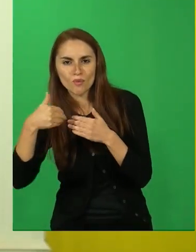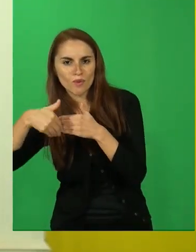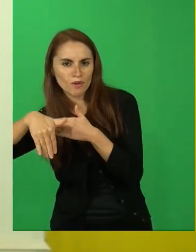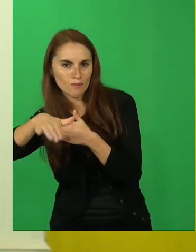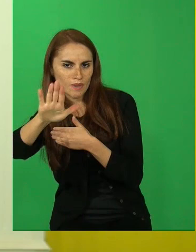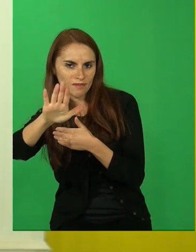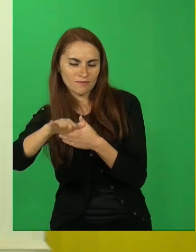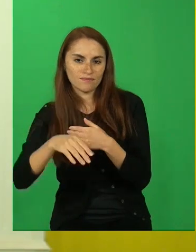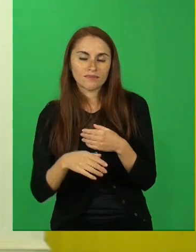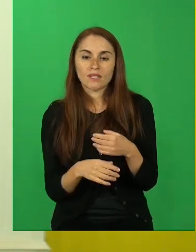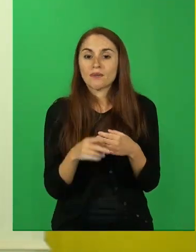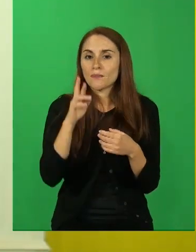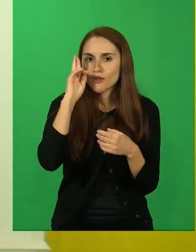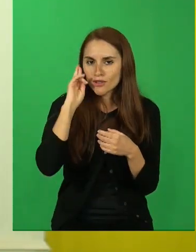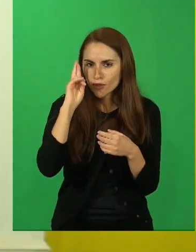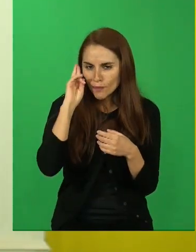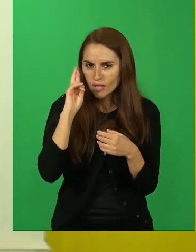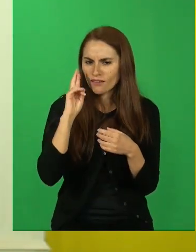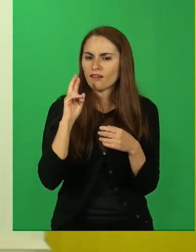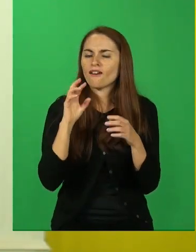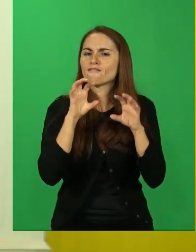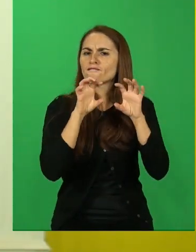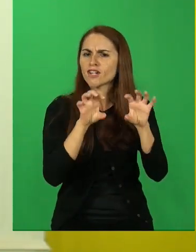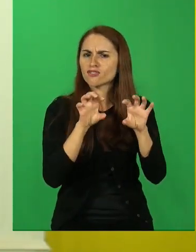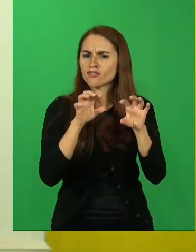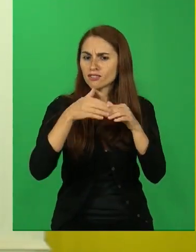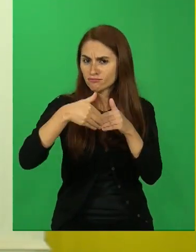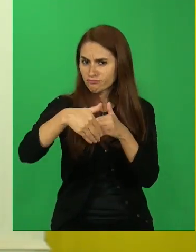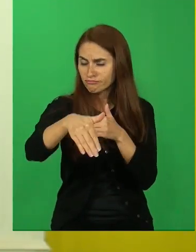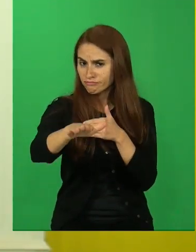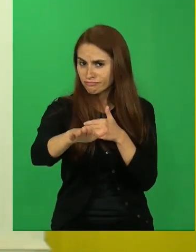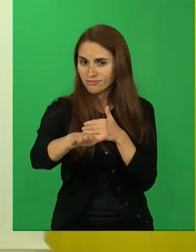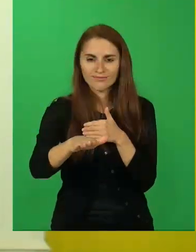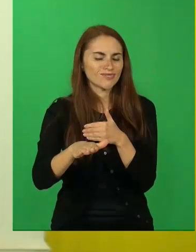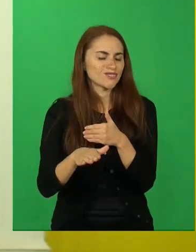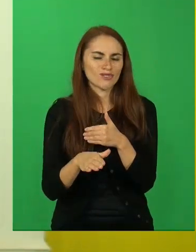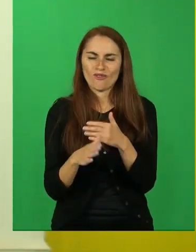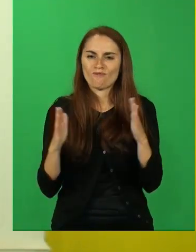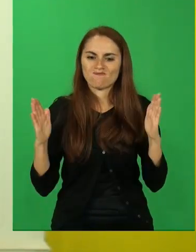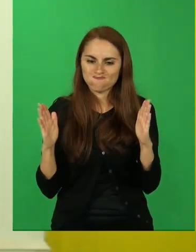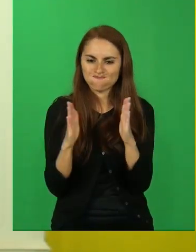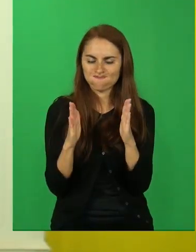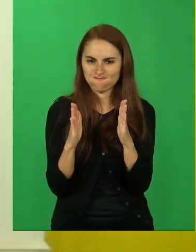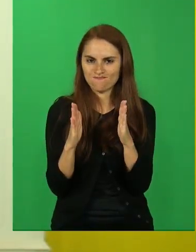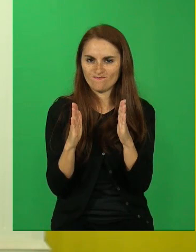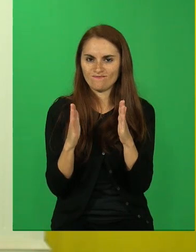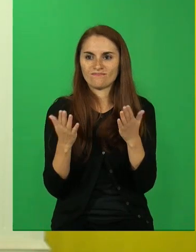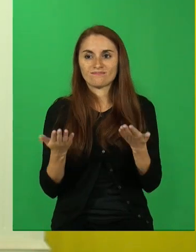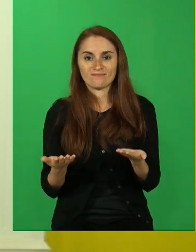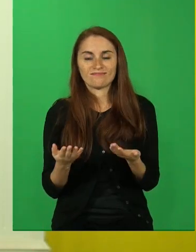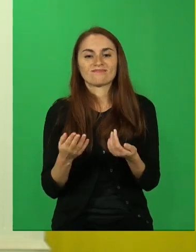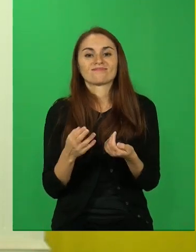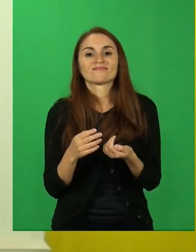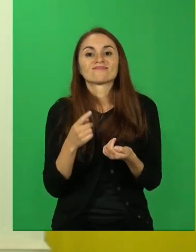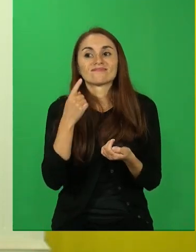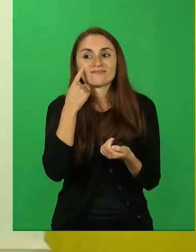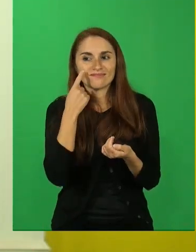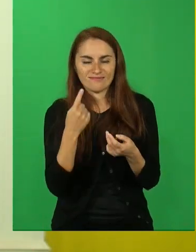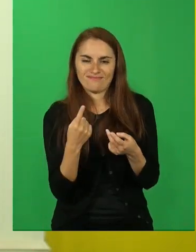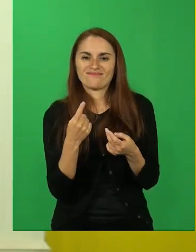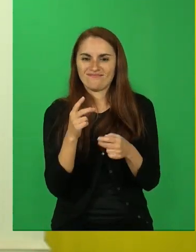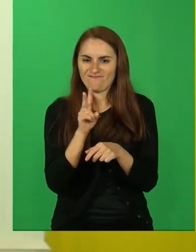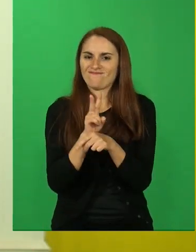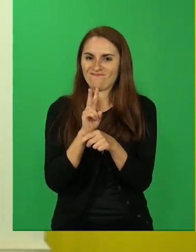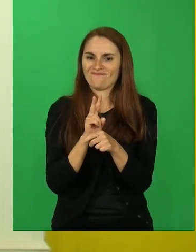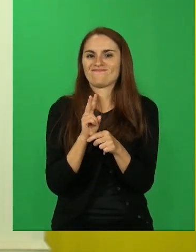los factores son infinitos? No, no son infinitos, son finitos. Por lo tanto, ahí la profesora